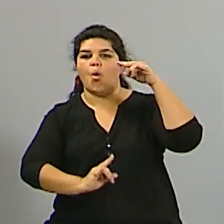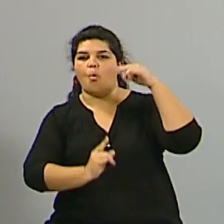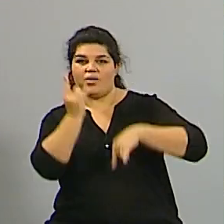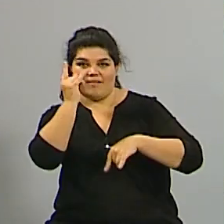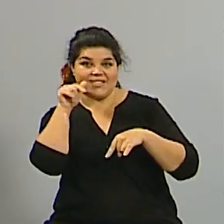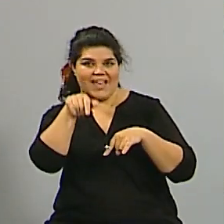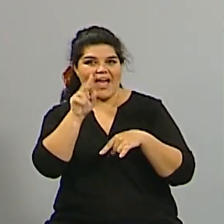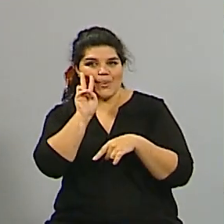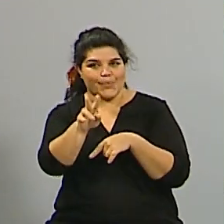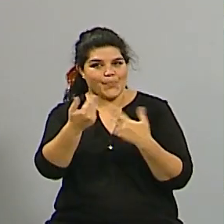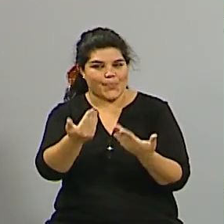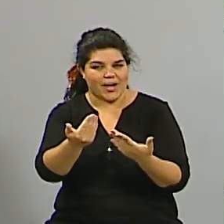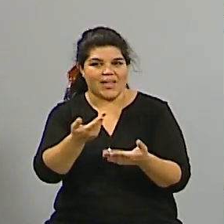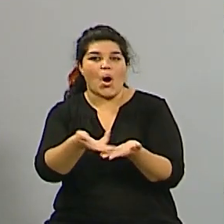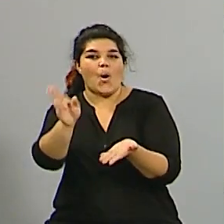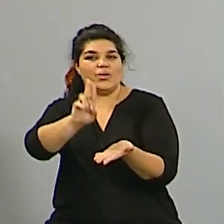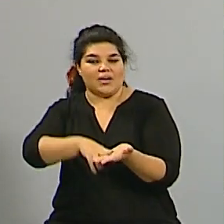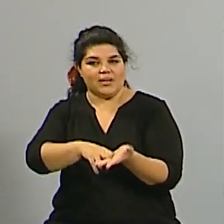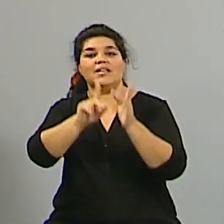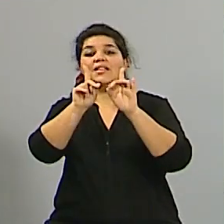por supuesto también recuerden que en